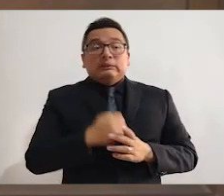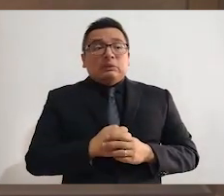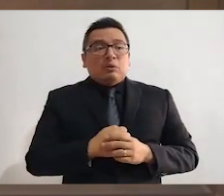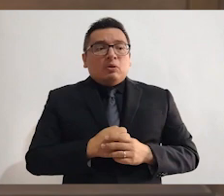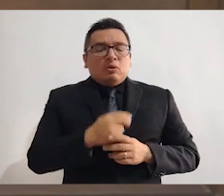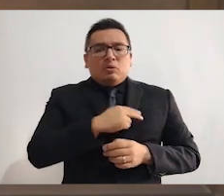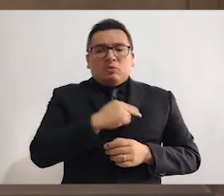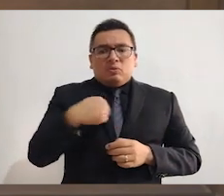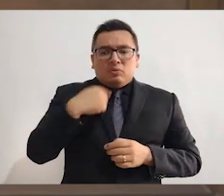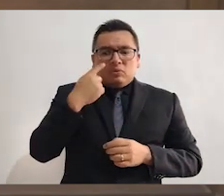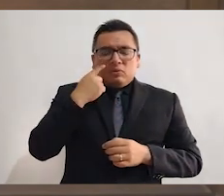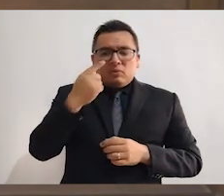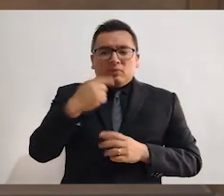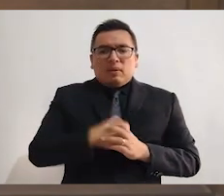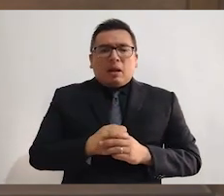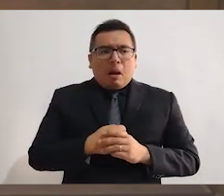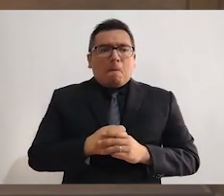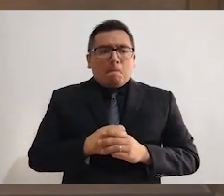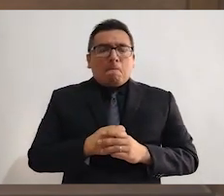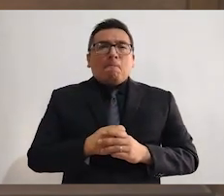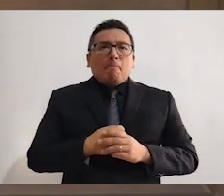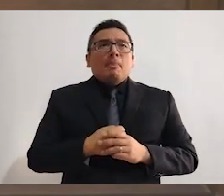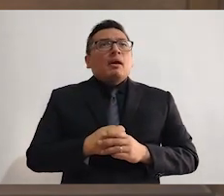buenas experiencias con